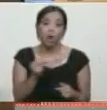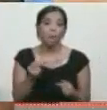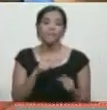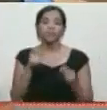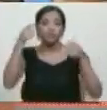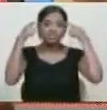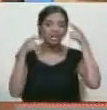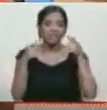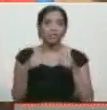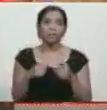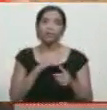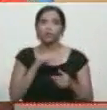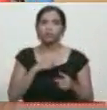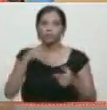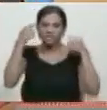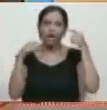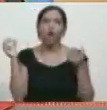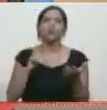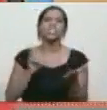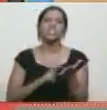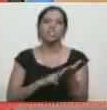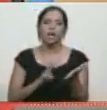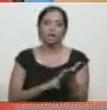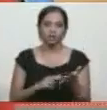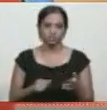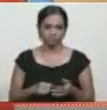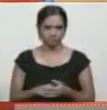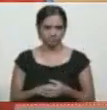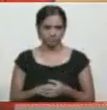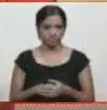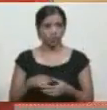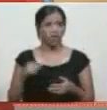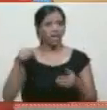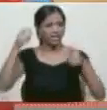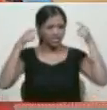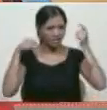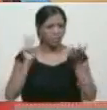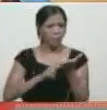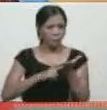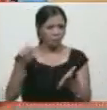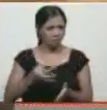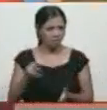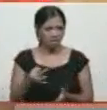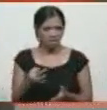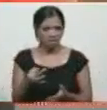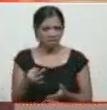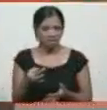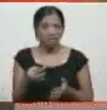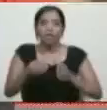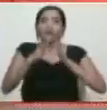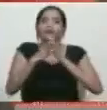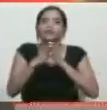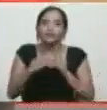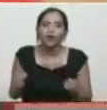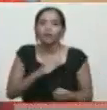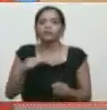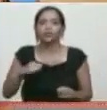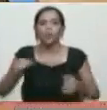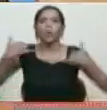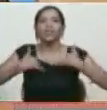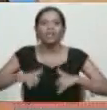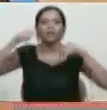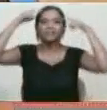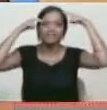chavismo, nosotros somos el chavismo originario. El chavismo originario. Todos somos hijos de